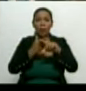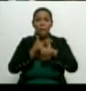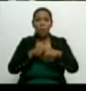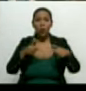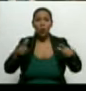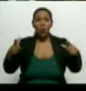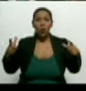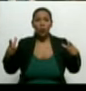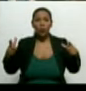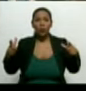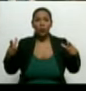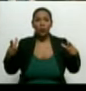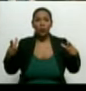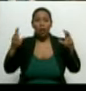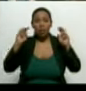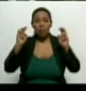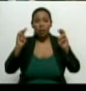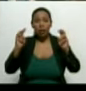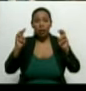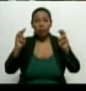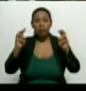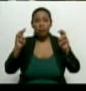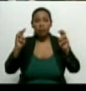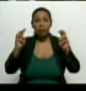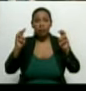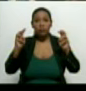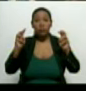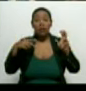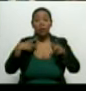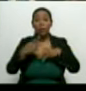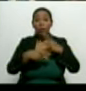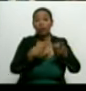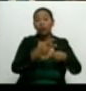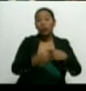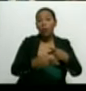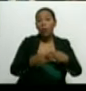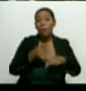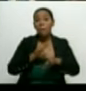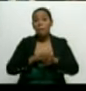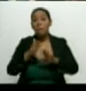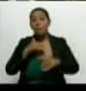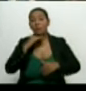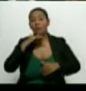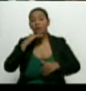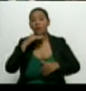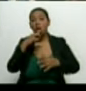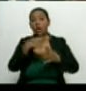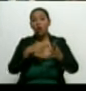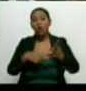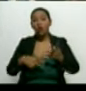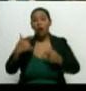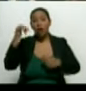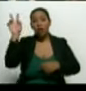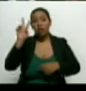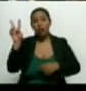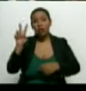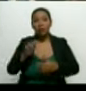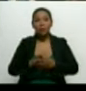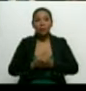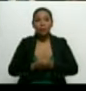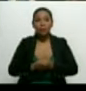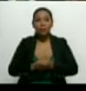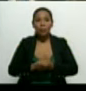permanente en virtud a sus potencialidades productivas por sus riquezas y amplios recursos naturales que posee el